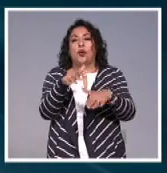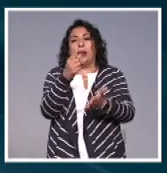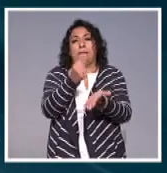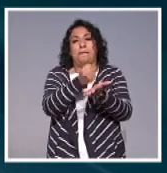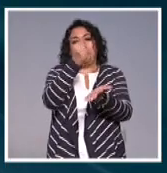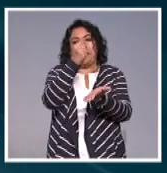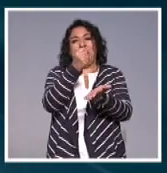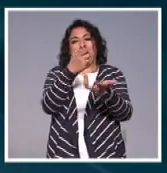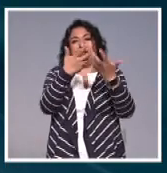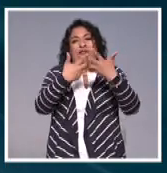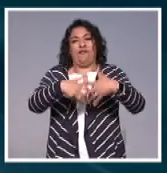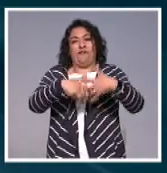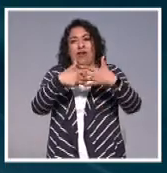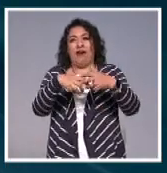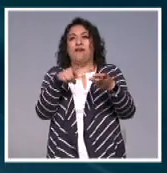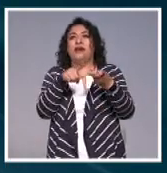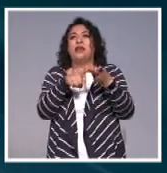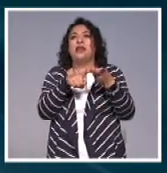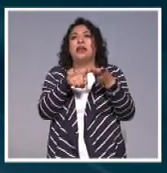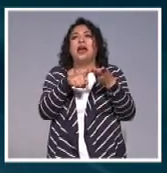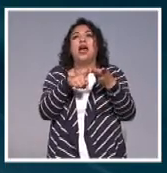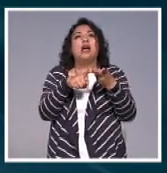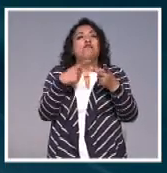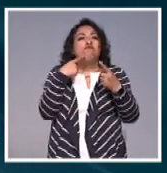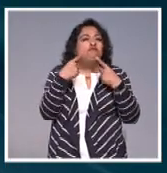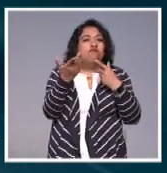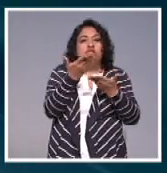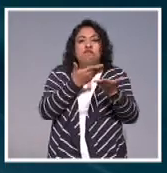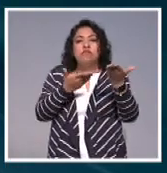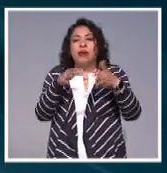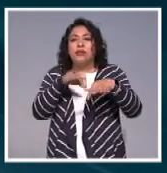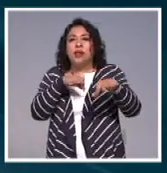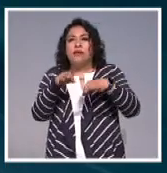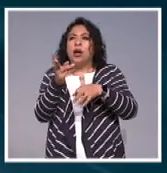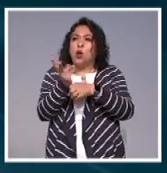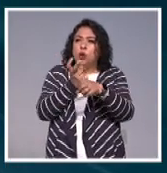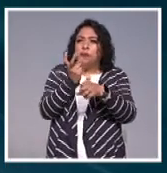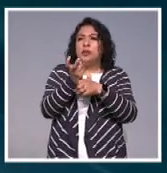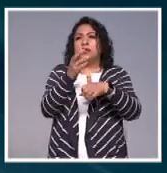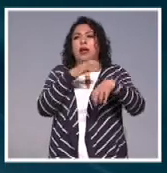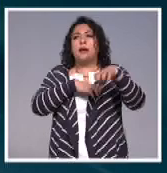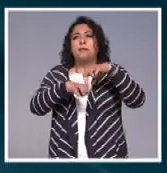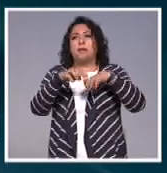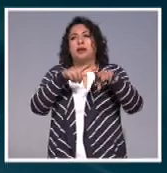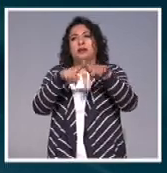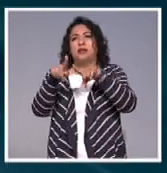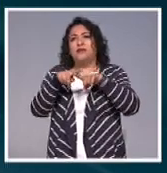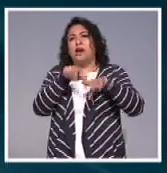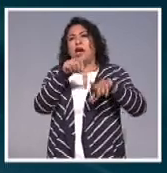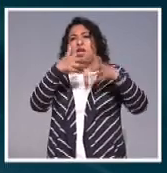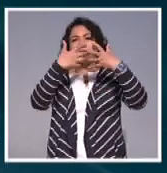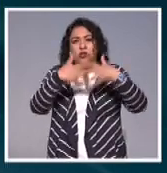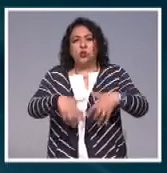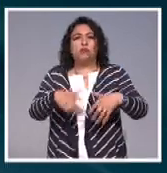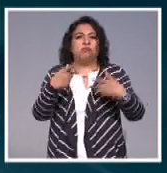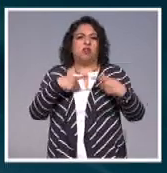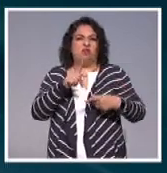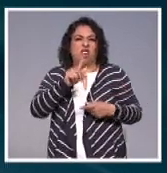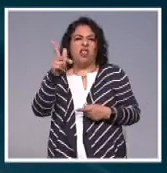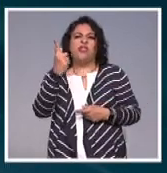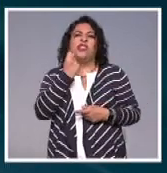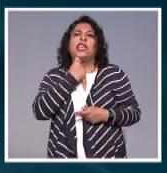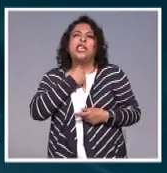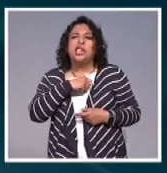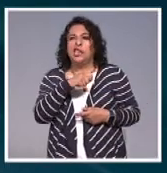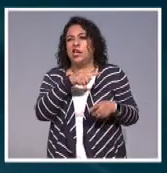marketing, de networking, donde vamos a poder invitar a diferentes empresarios de la industria, a tequileros, a